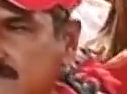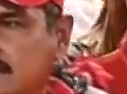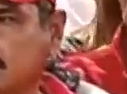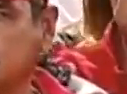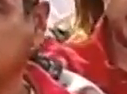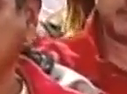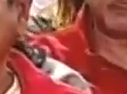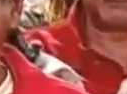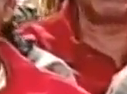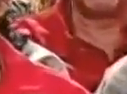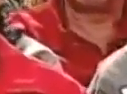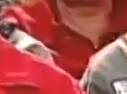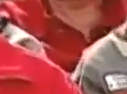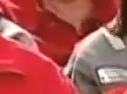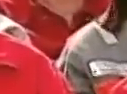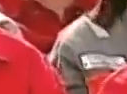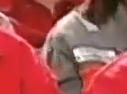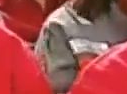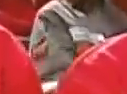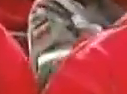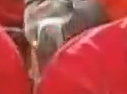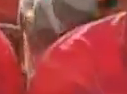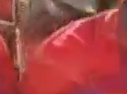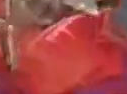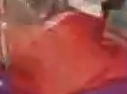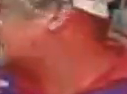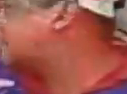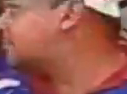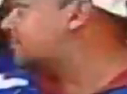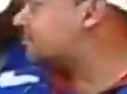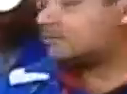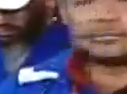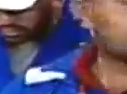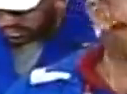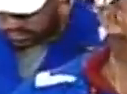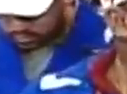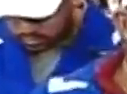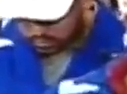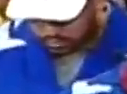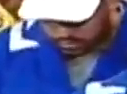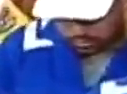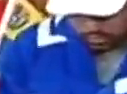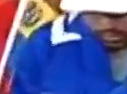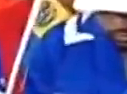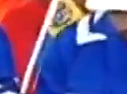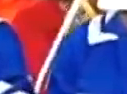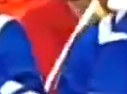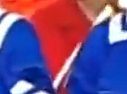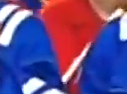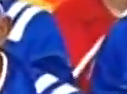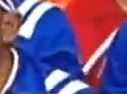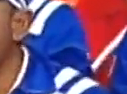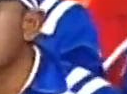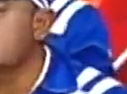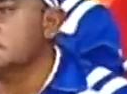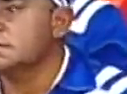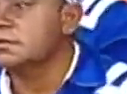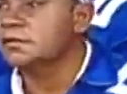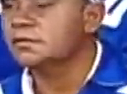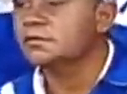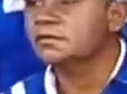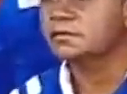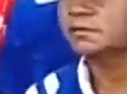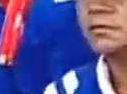El plan criminal fue impulsado por la extinta Coordinadora Democrática, Fede Cámaras, y la CTV, la Central